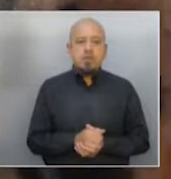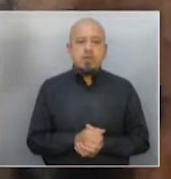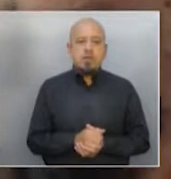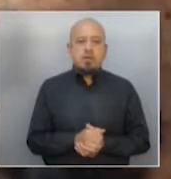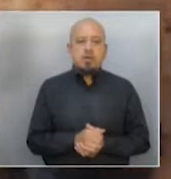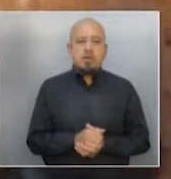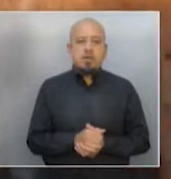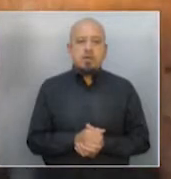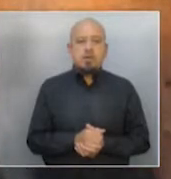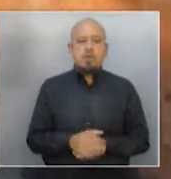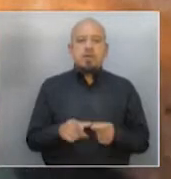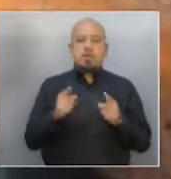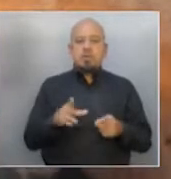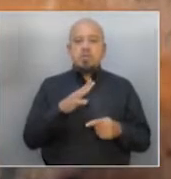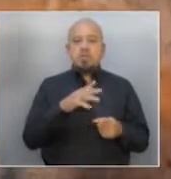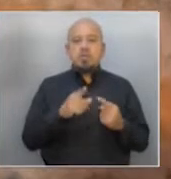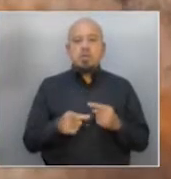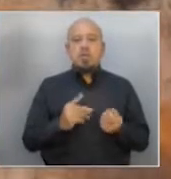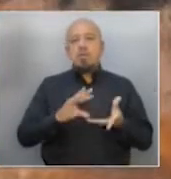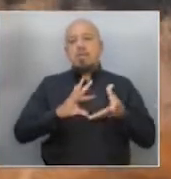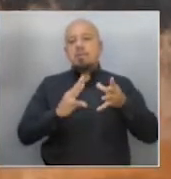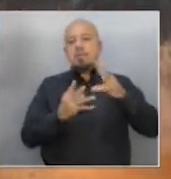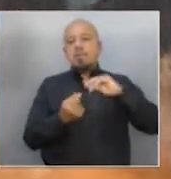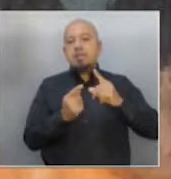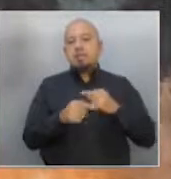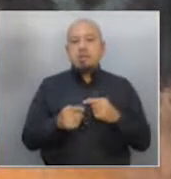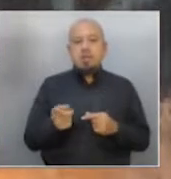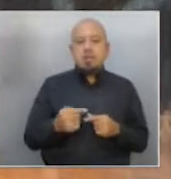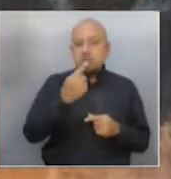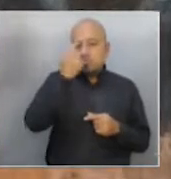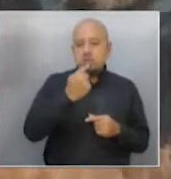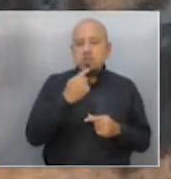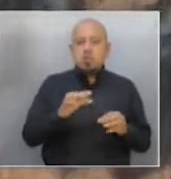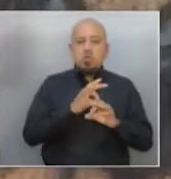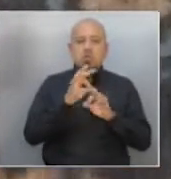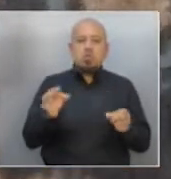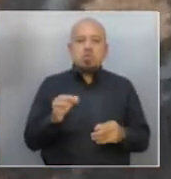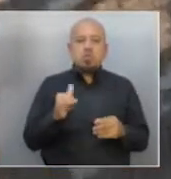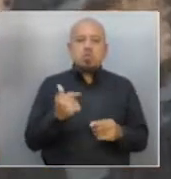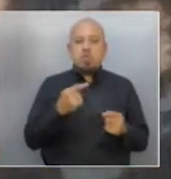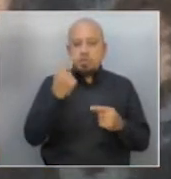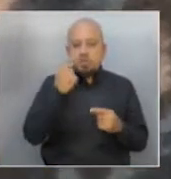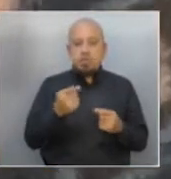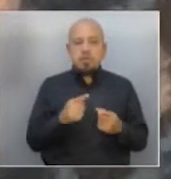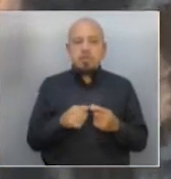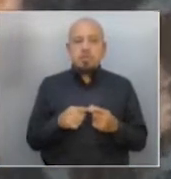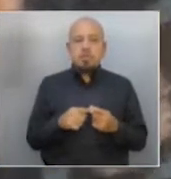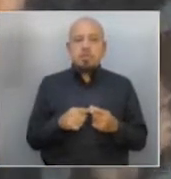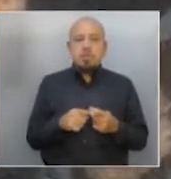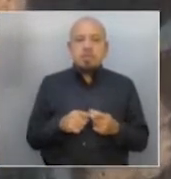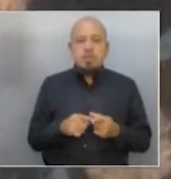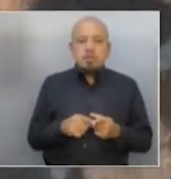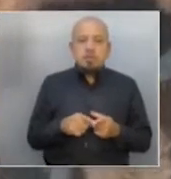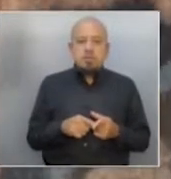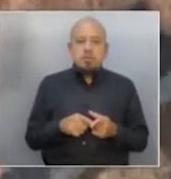En esta versión que estamos viendo ahora, ¿la adaptaste para el museo o ya la tenías previamente allí? No, fue creada para el museo en